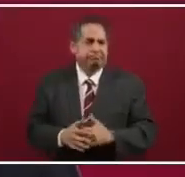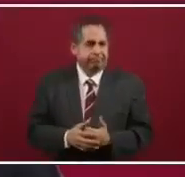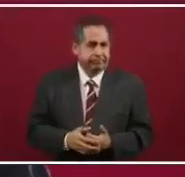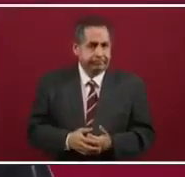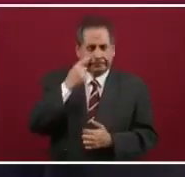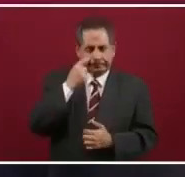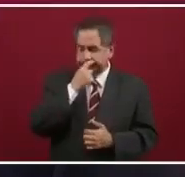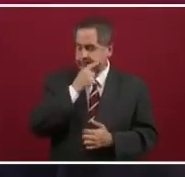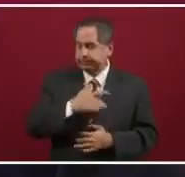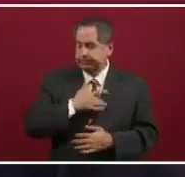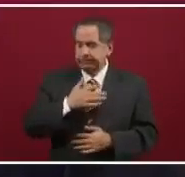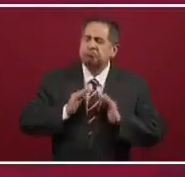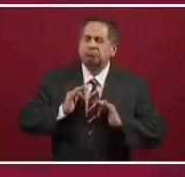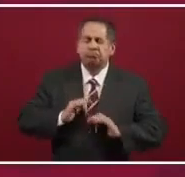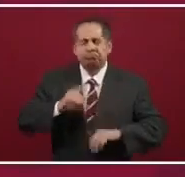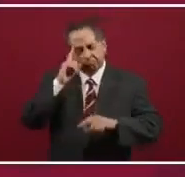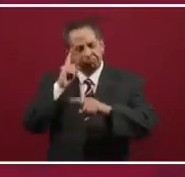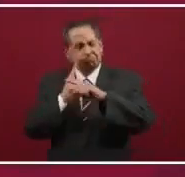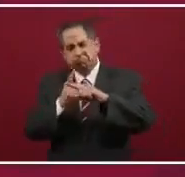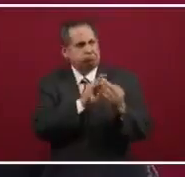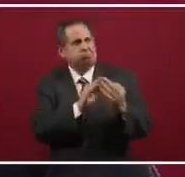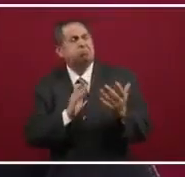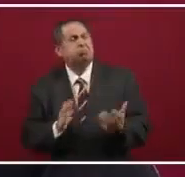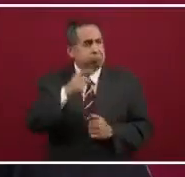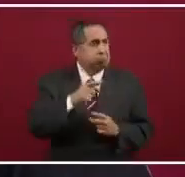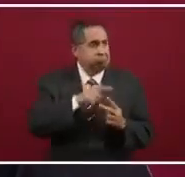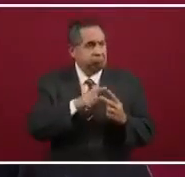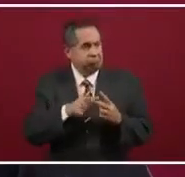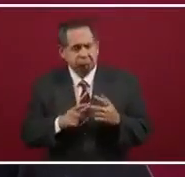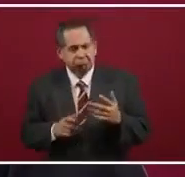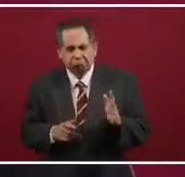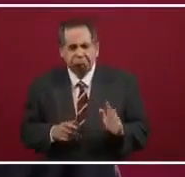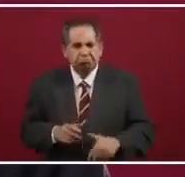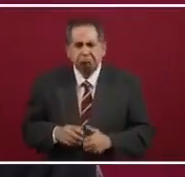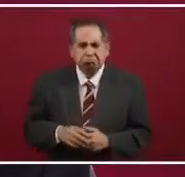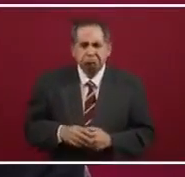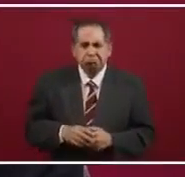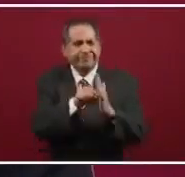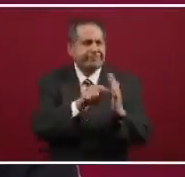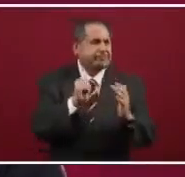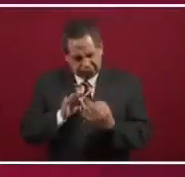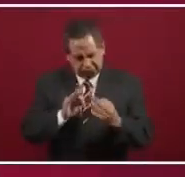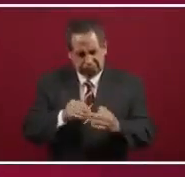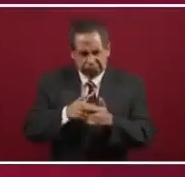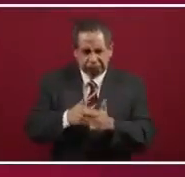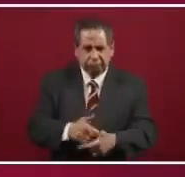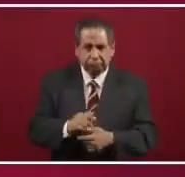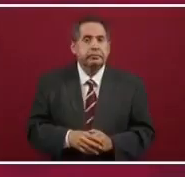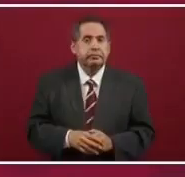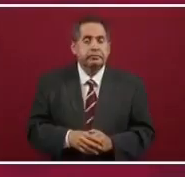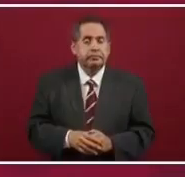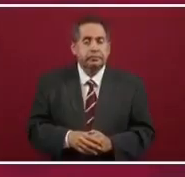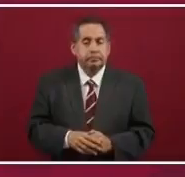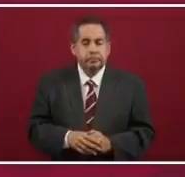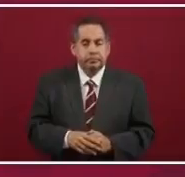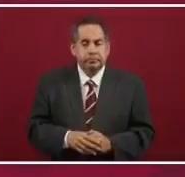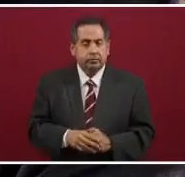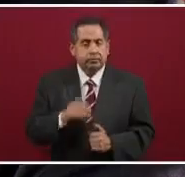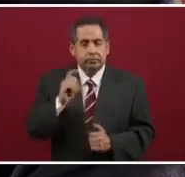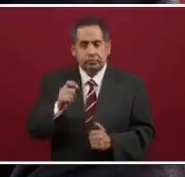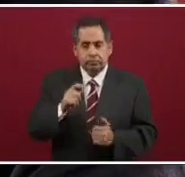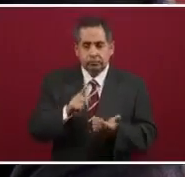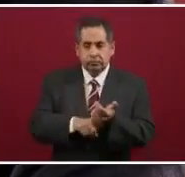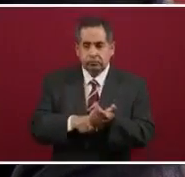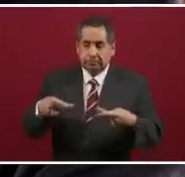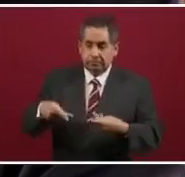que me da la tranquilidad para enfrentar cualquier adversidad. Y no está mal el fortalecer